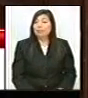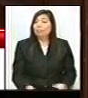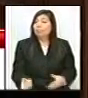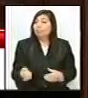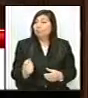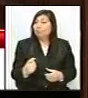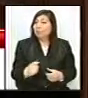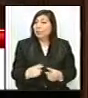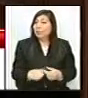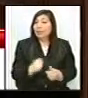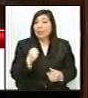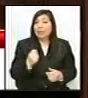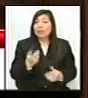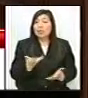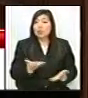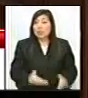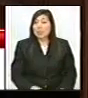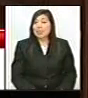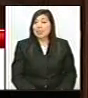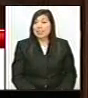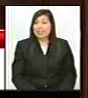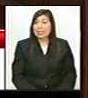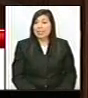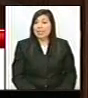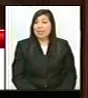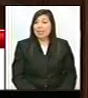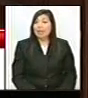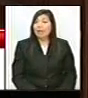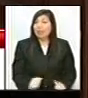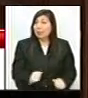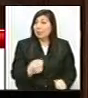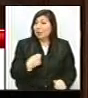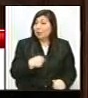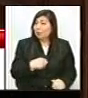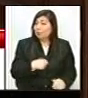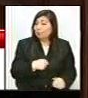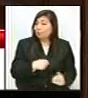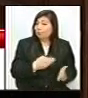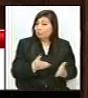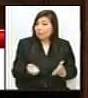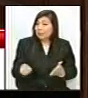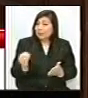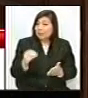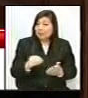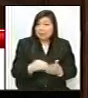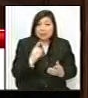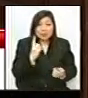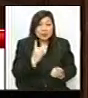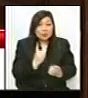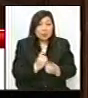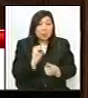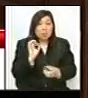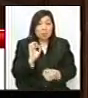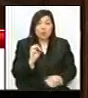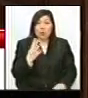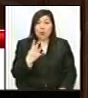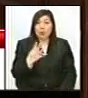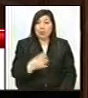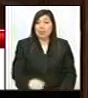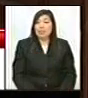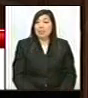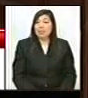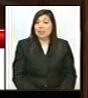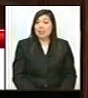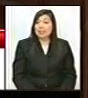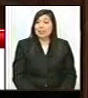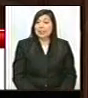congruencia y el derecho a la defensa. Si es que nosotros vamos ya al muy conocido punto 4 del informe de determinación